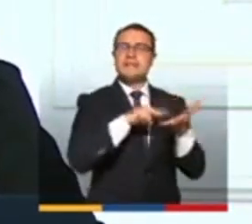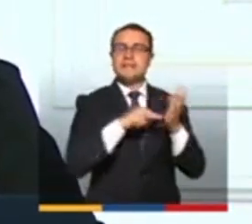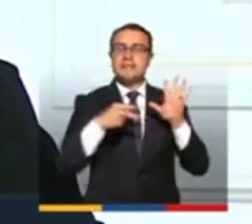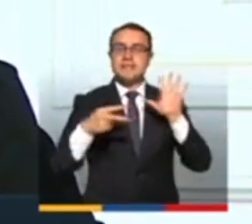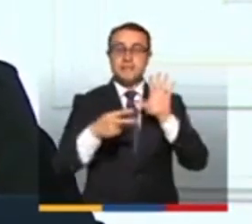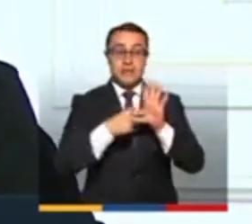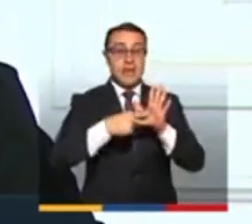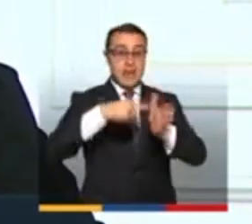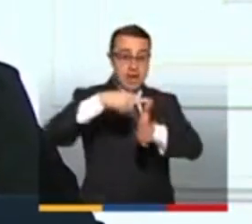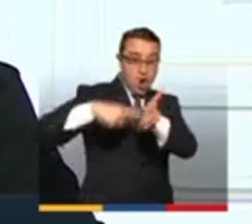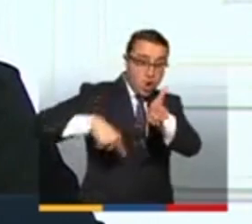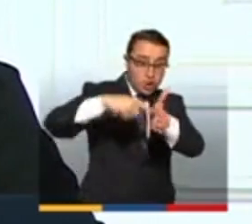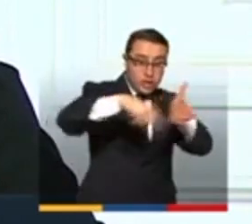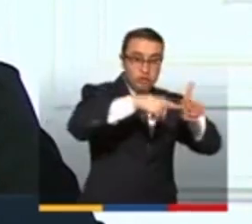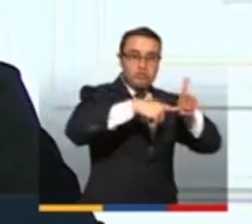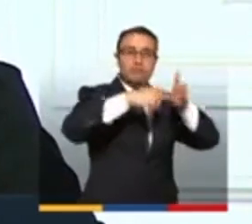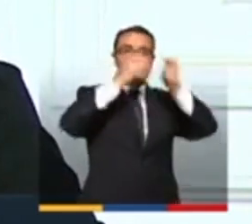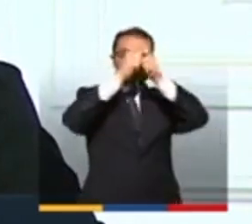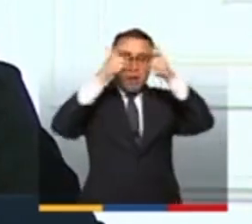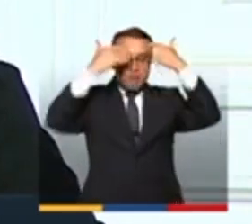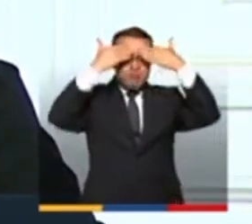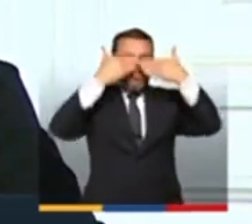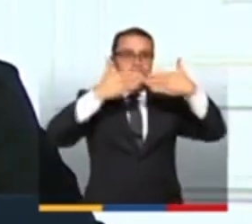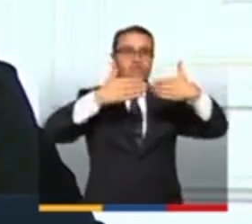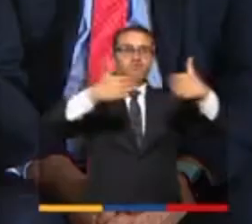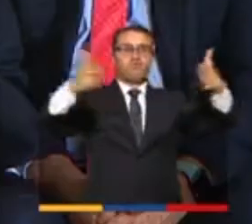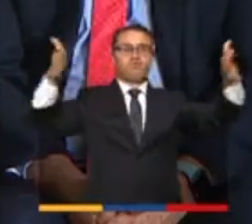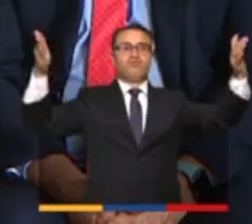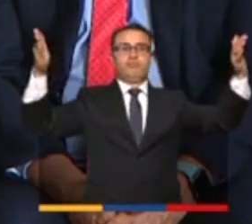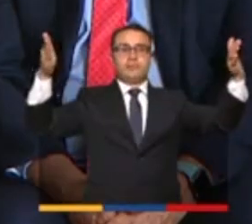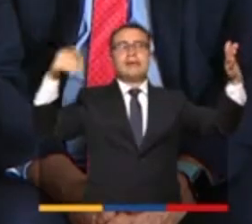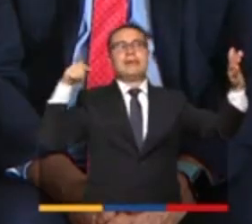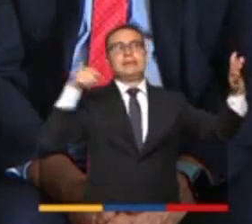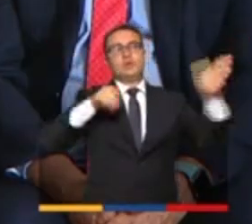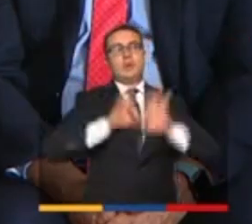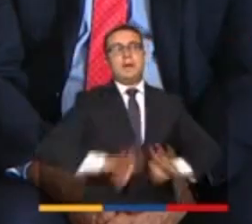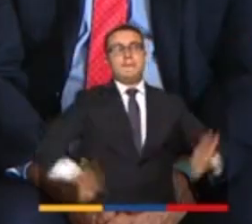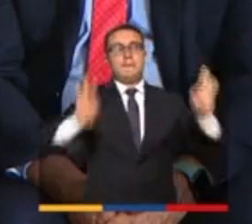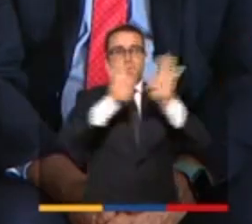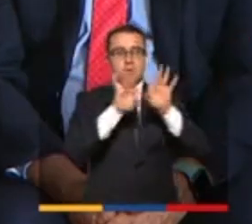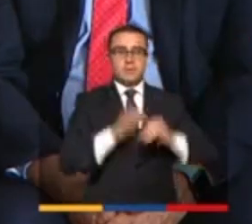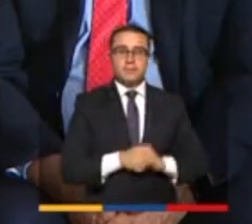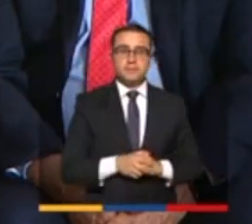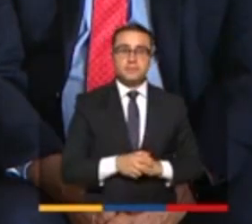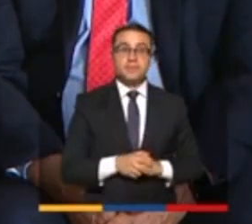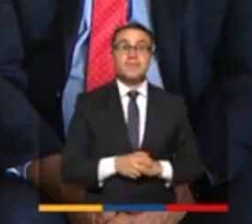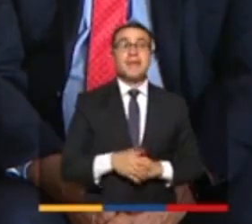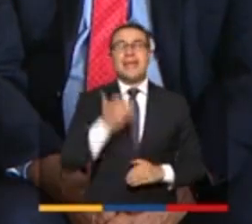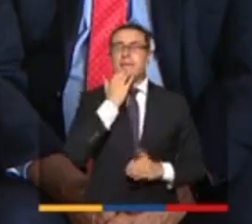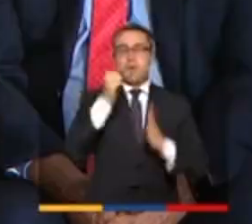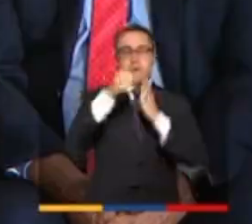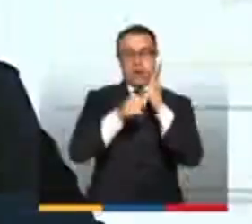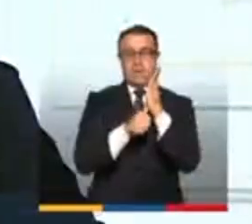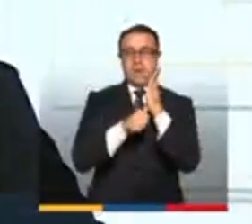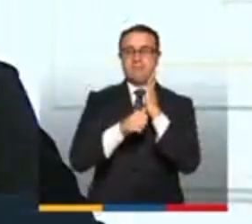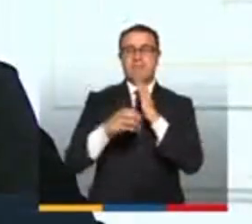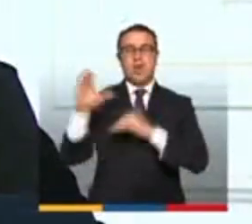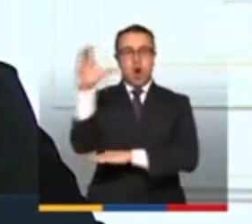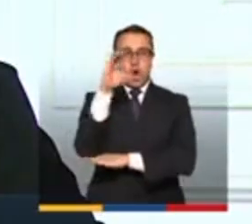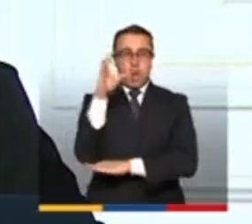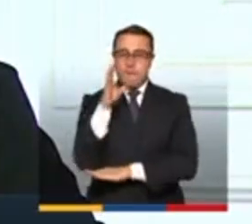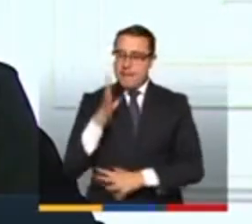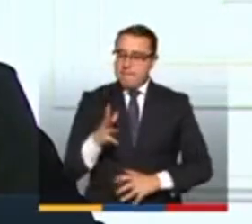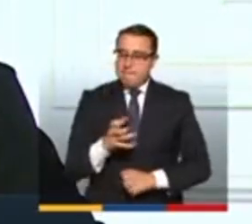la contratación. En el caso de Colombia Sin Hambre, donde